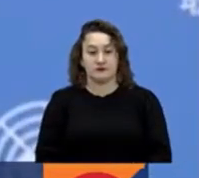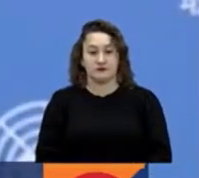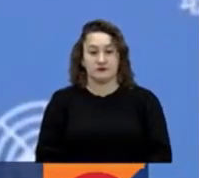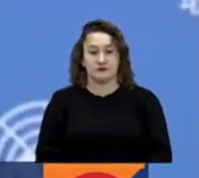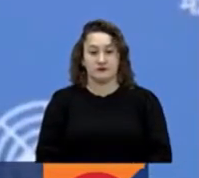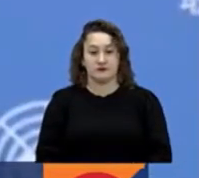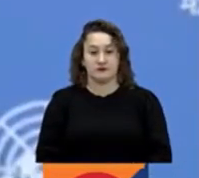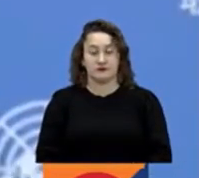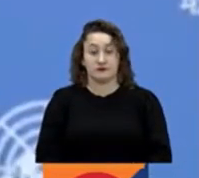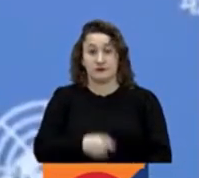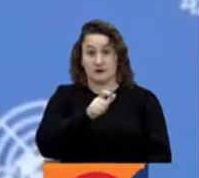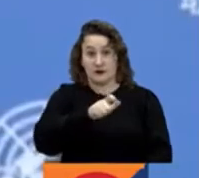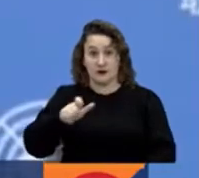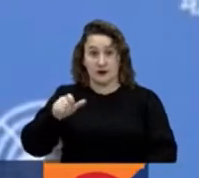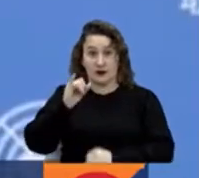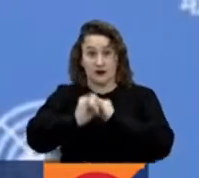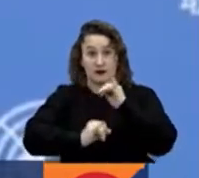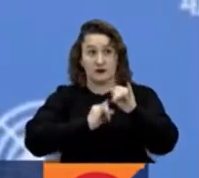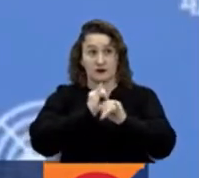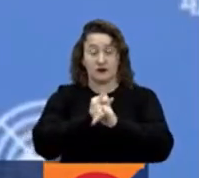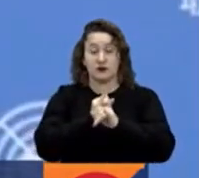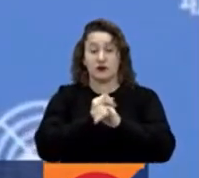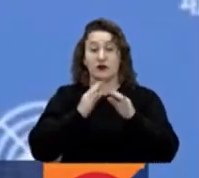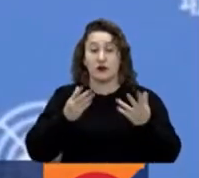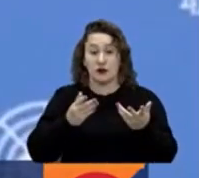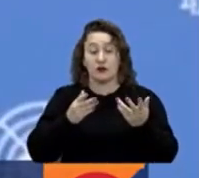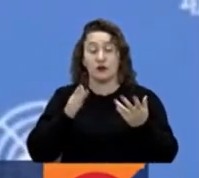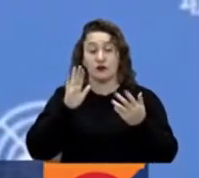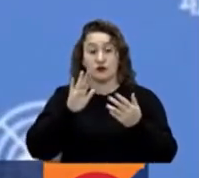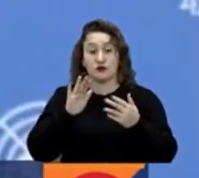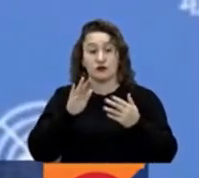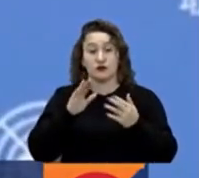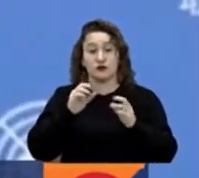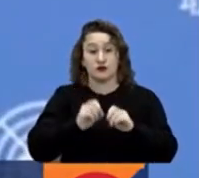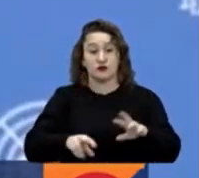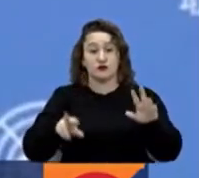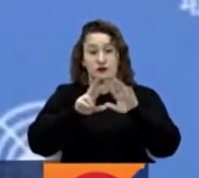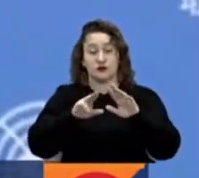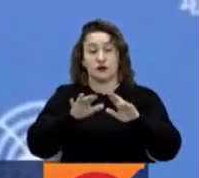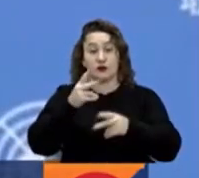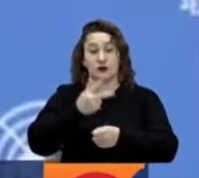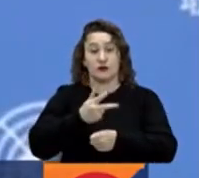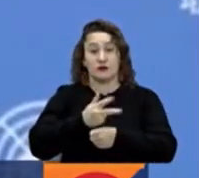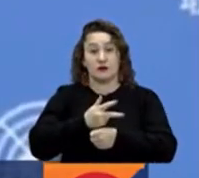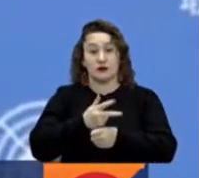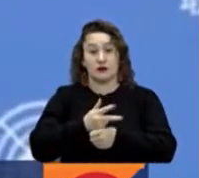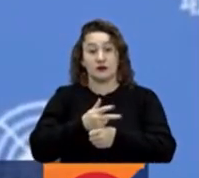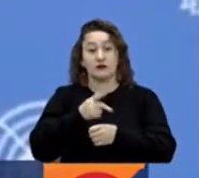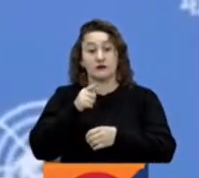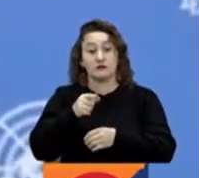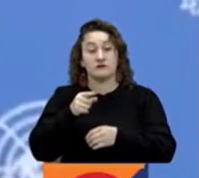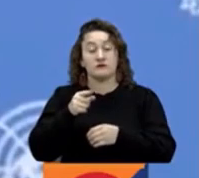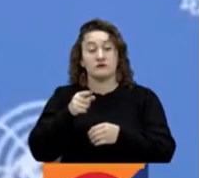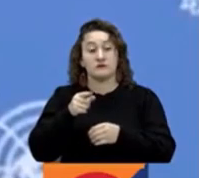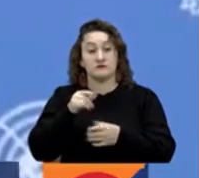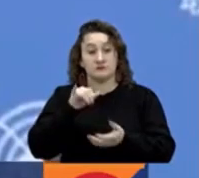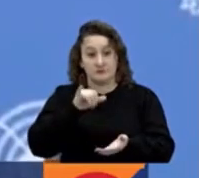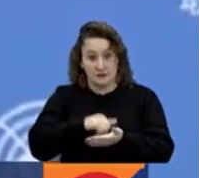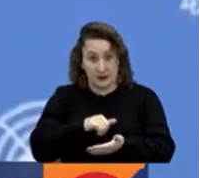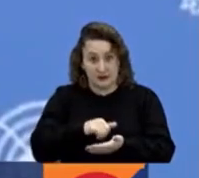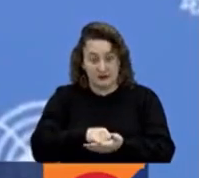El personal internacional de la CICIG, según los términos de las Naciones Unidas y el gobierno de Guatemala relativo al establecimiento de la misma, goza